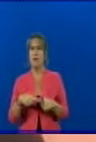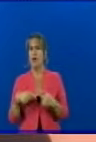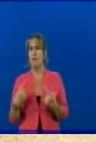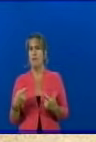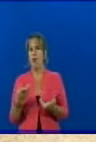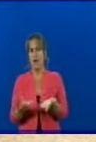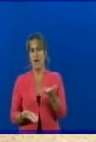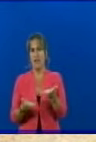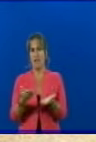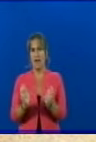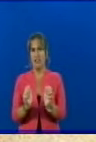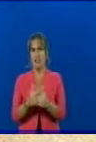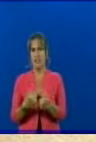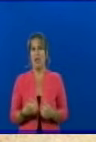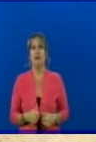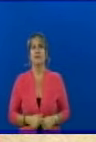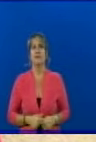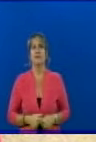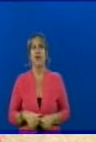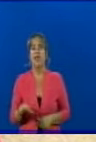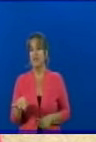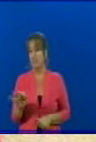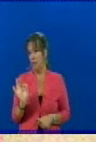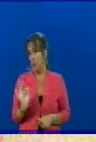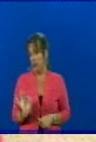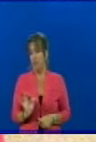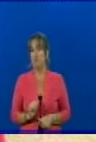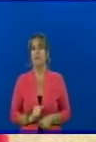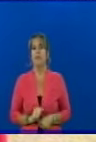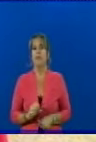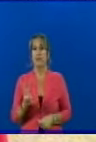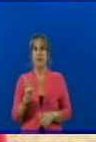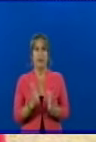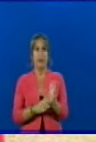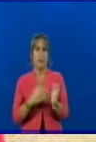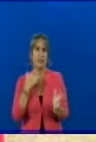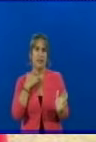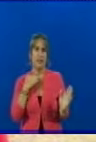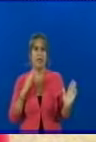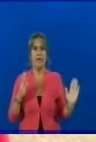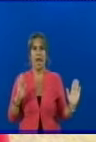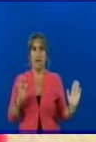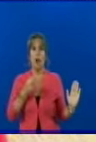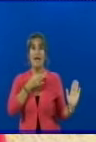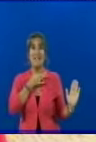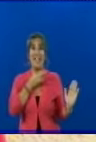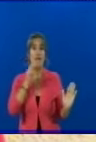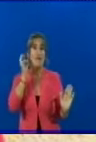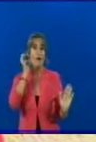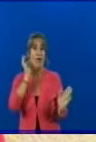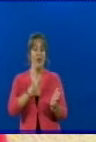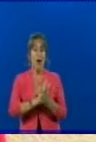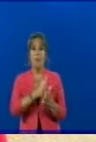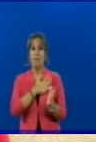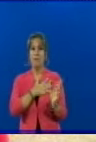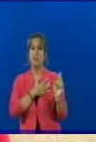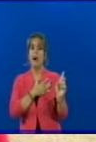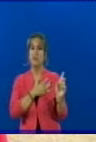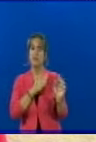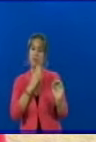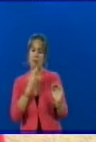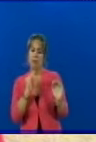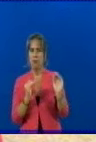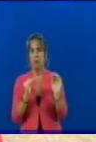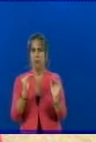el gramaje del pan normado. A decir verdad, en estos 3 meses de este año, ha habido una gran